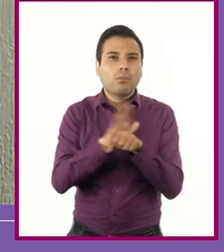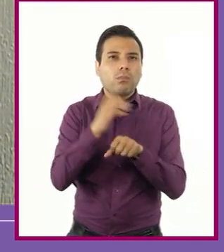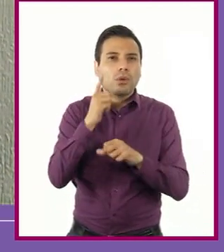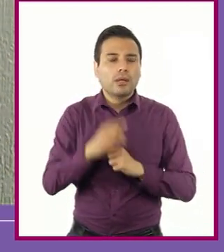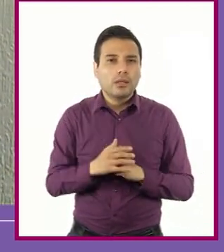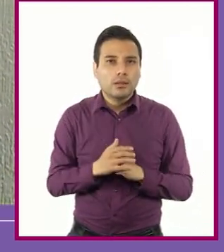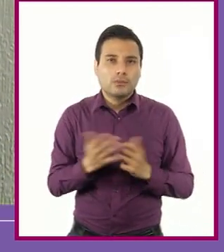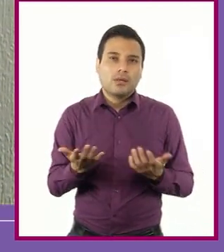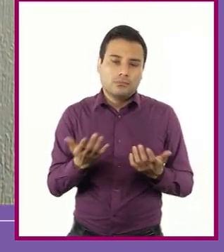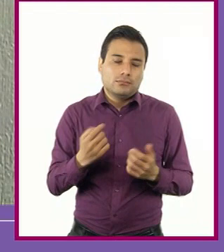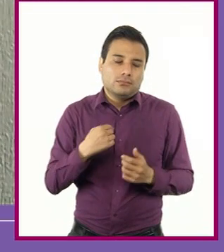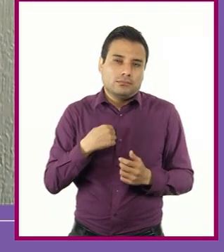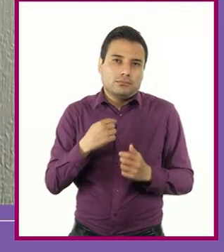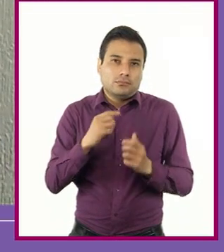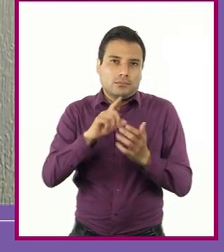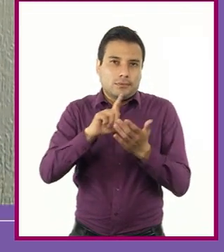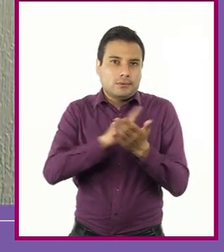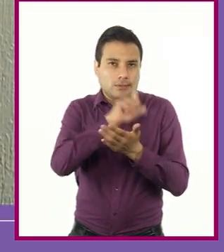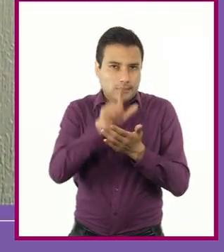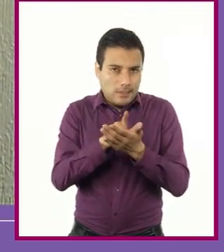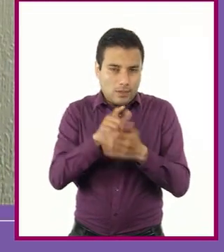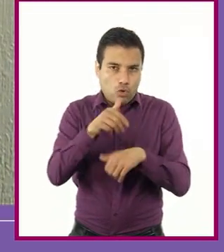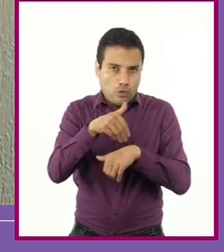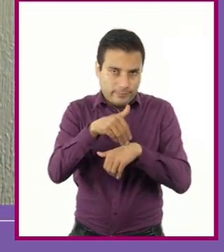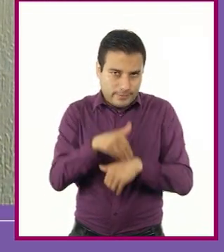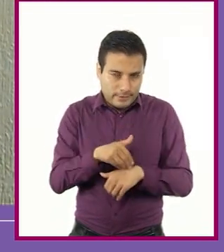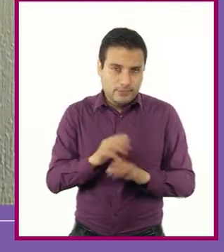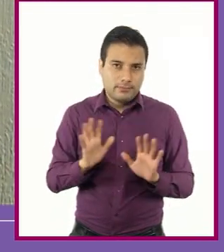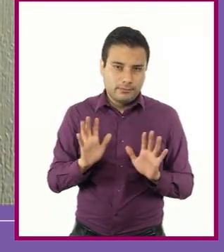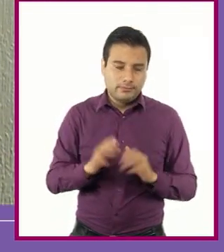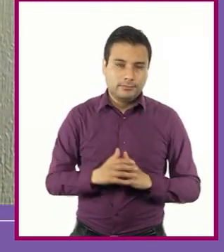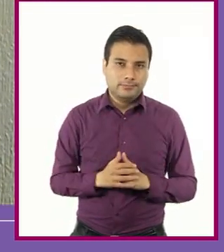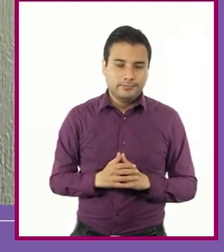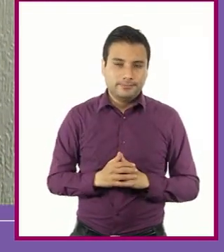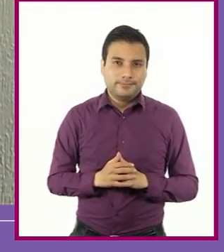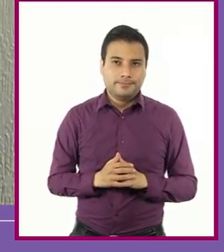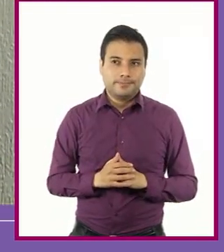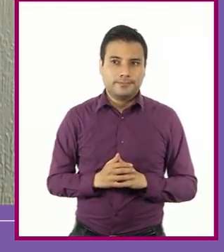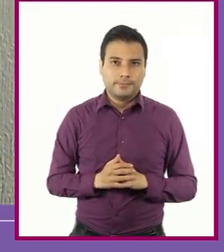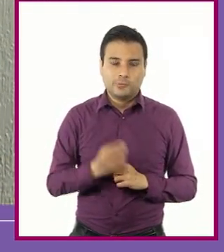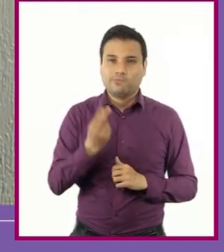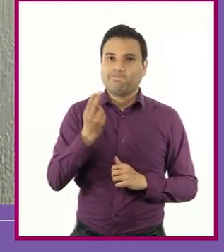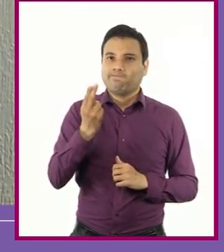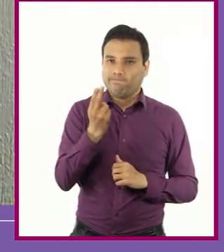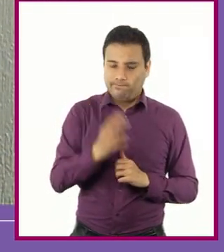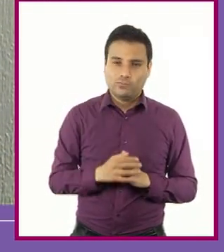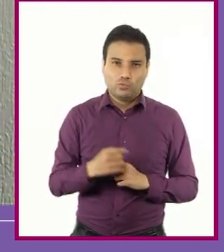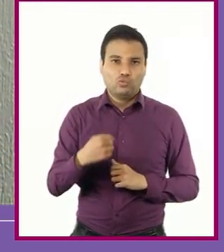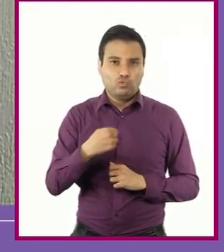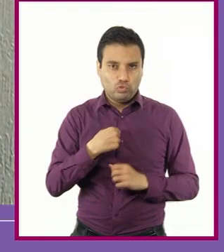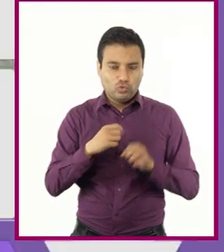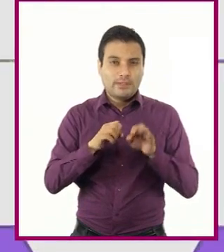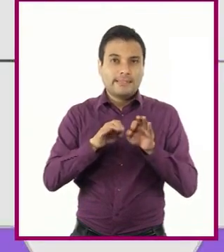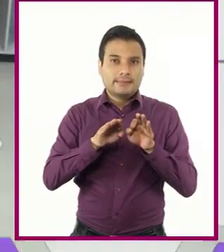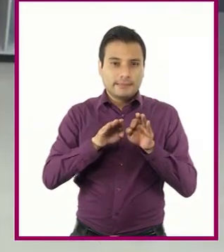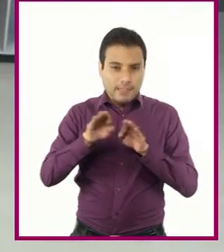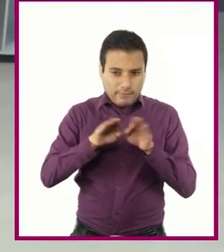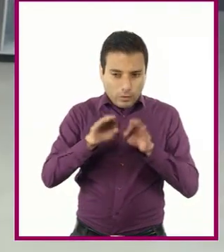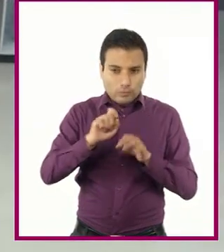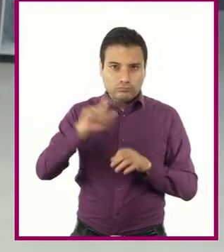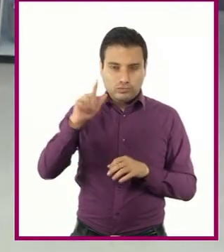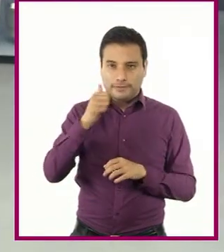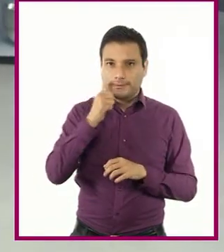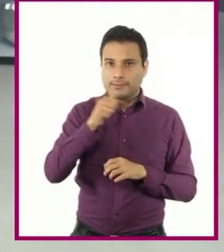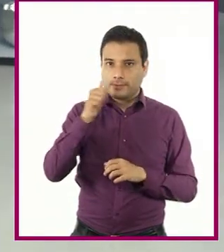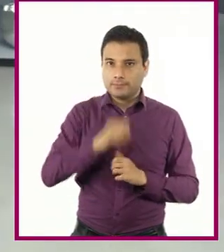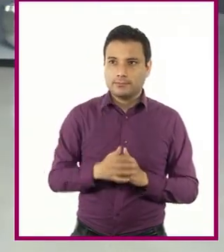también refiere y reclama éticamente en su hacer una profesionalización permanente.